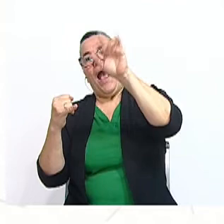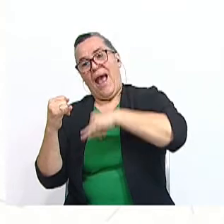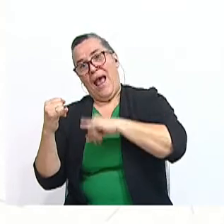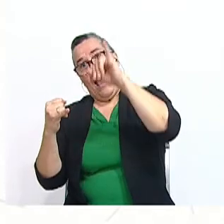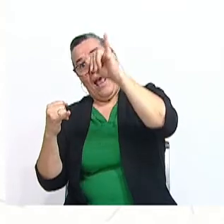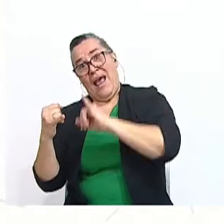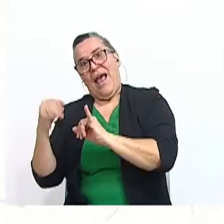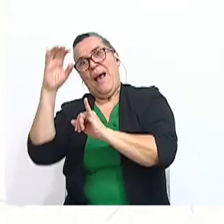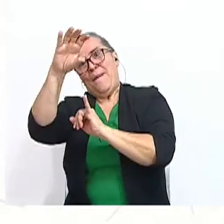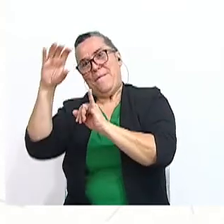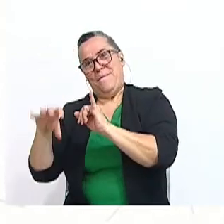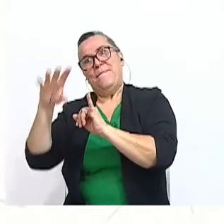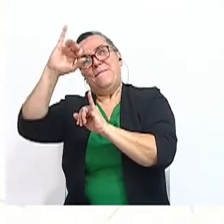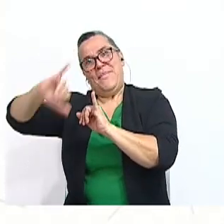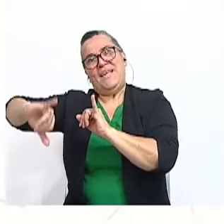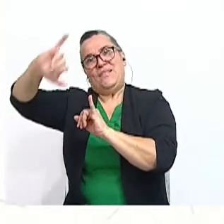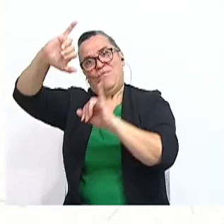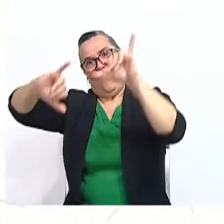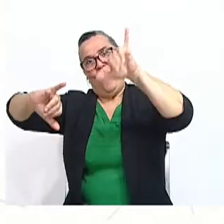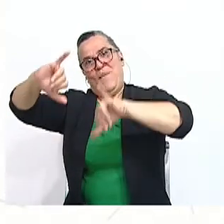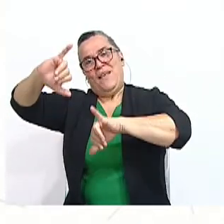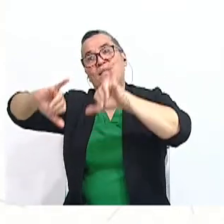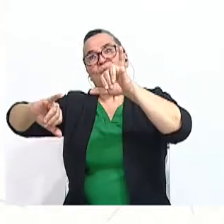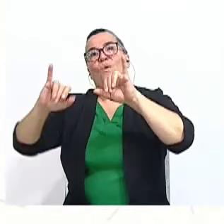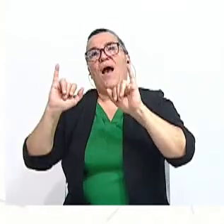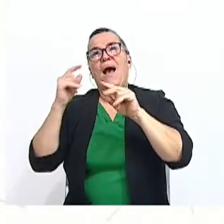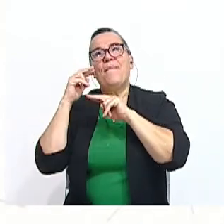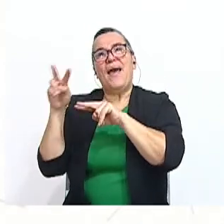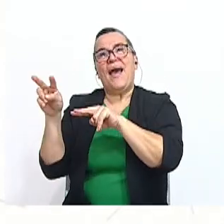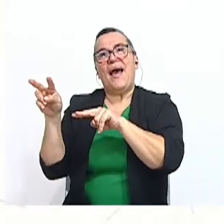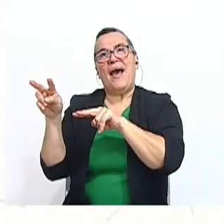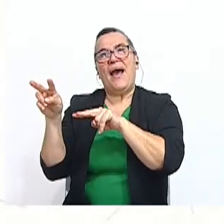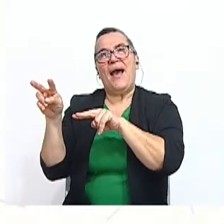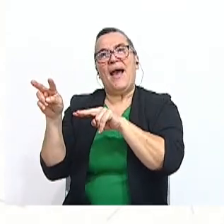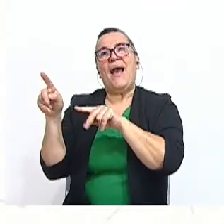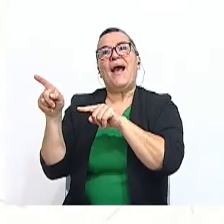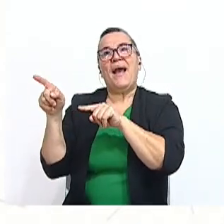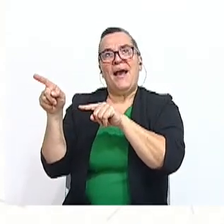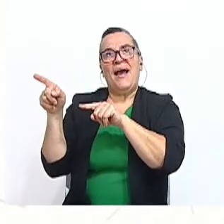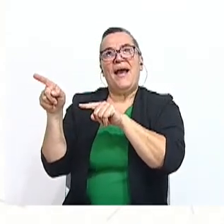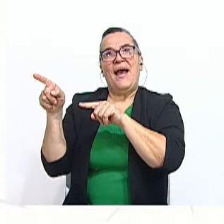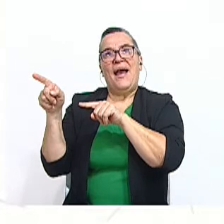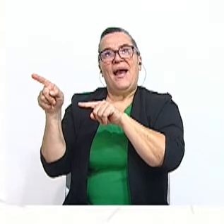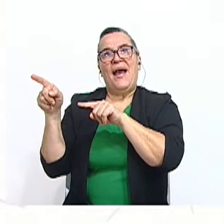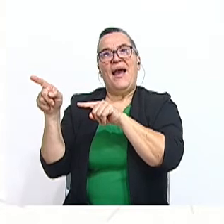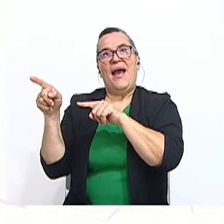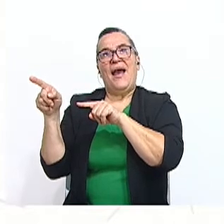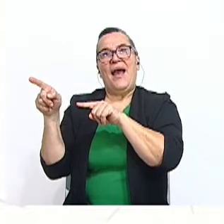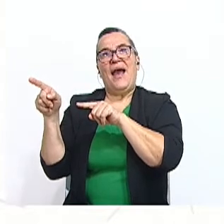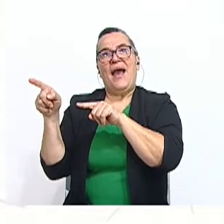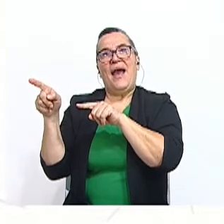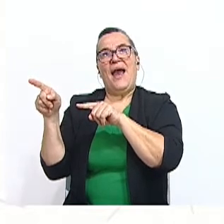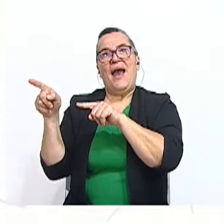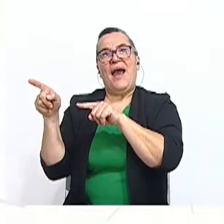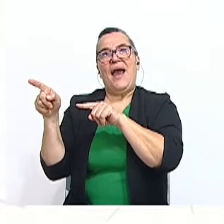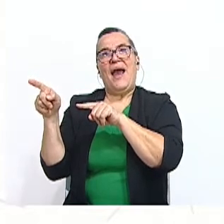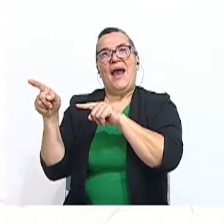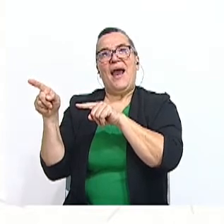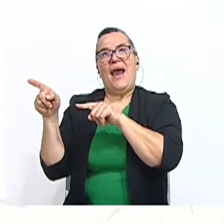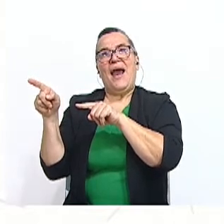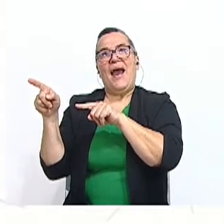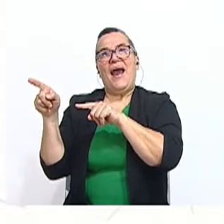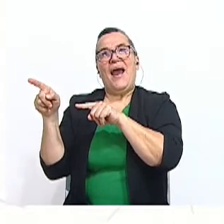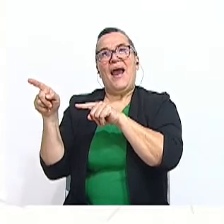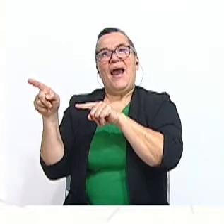tenemos bien claro, vean lo que va pasando ahí. Cómo los angulitos se van lo que es uniendo y qué figura